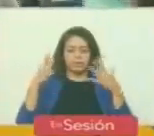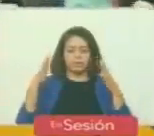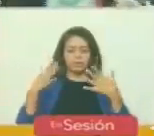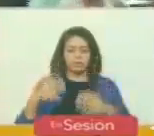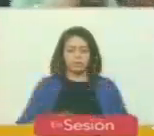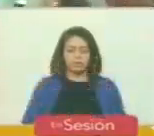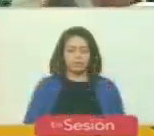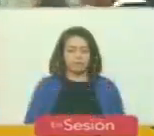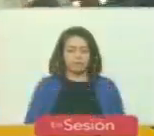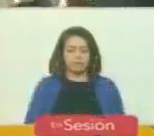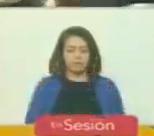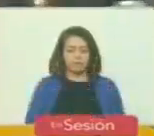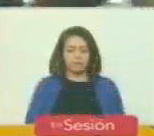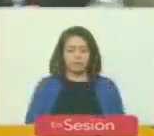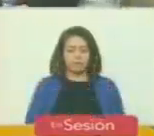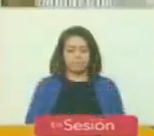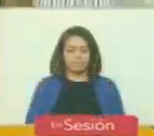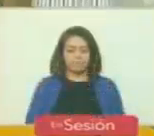y